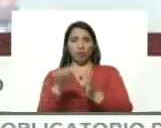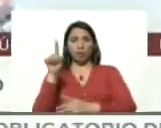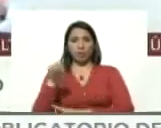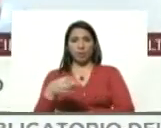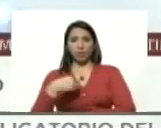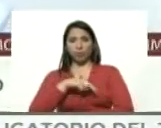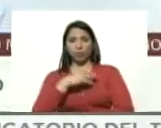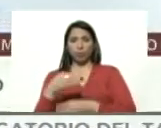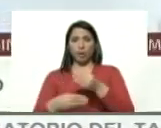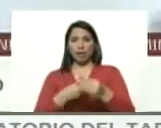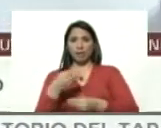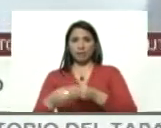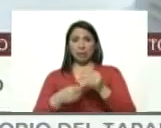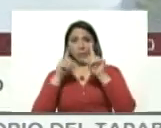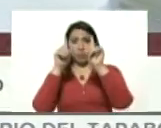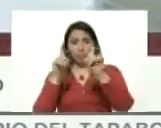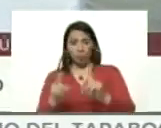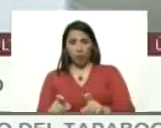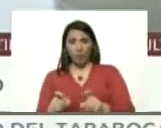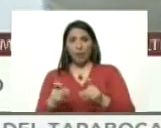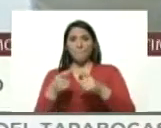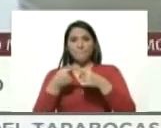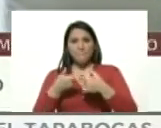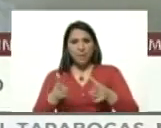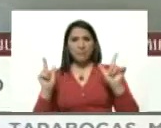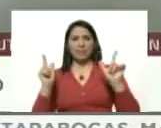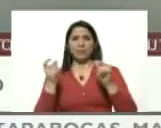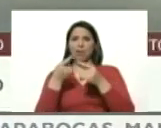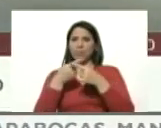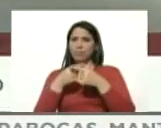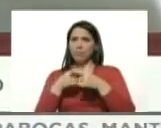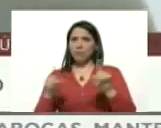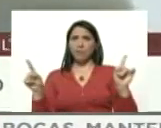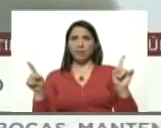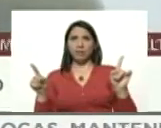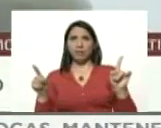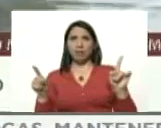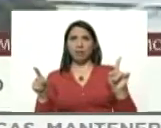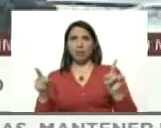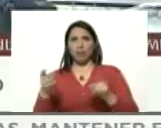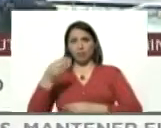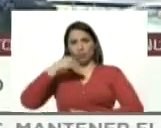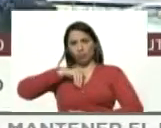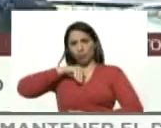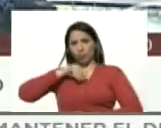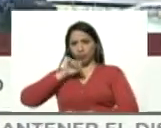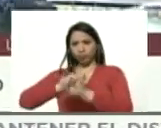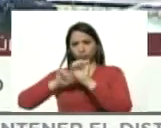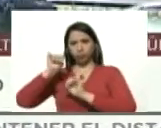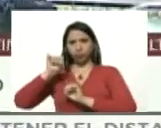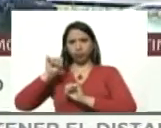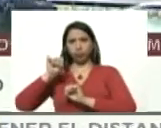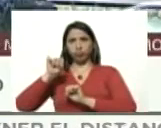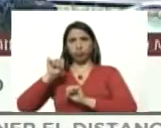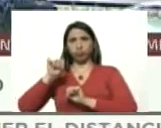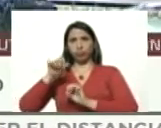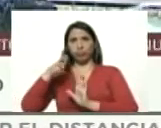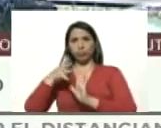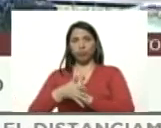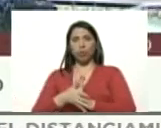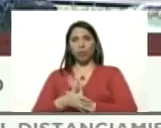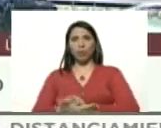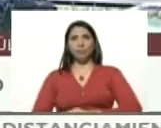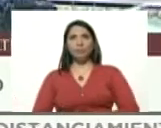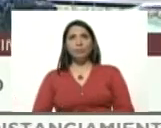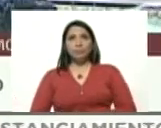aplicando un tipo de prueba que permite diferenciar los anticuerpos, que están señales sobre el estadio